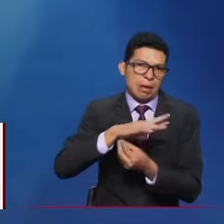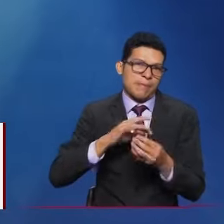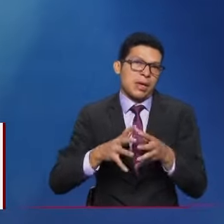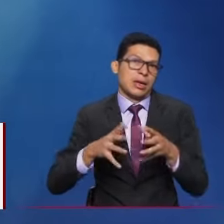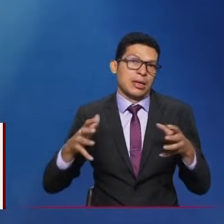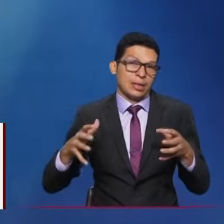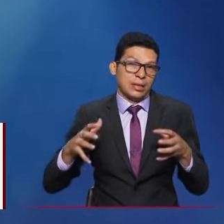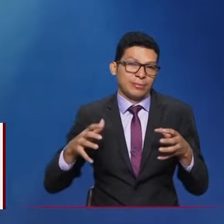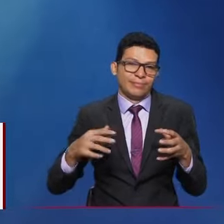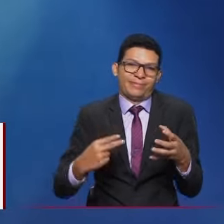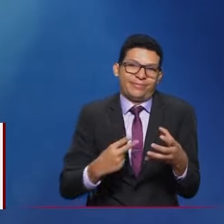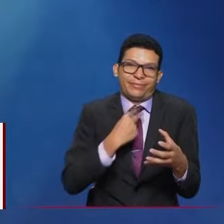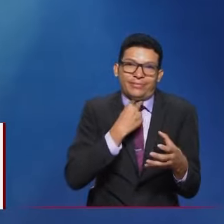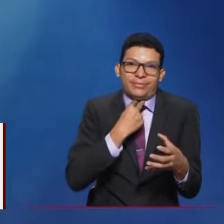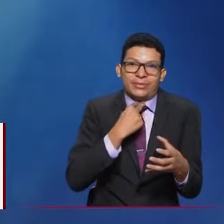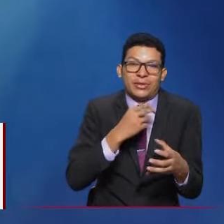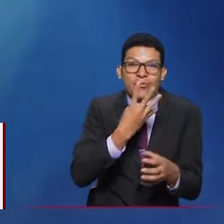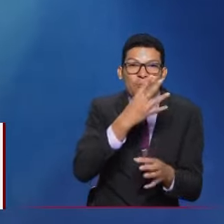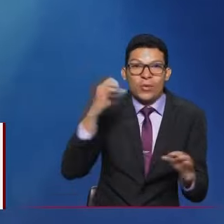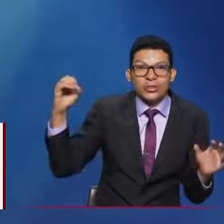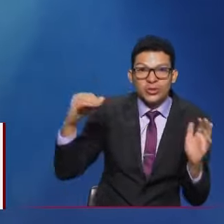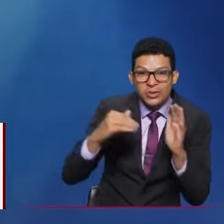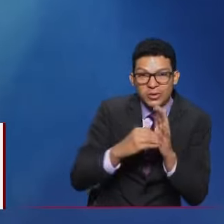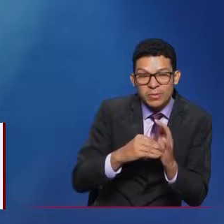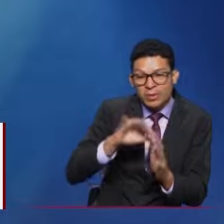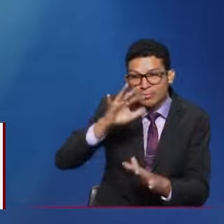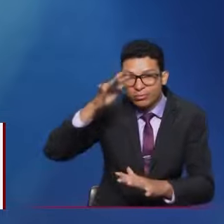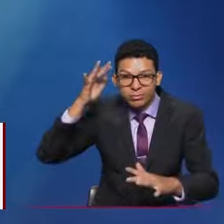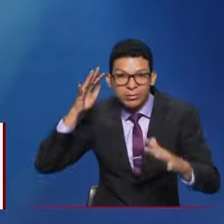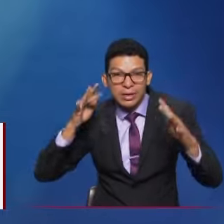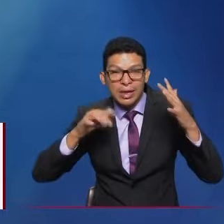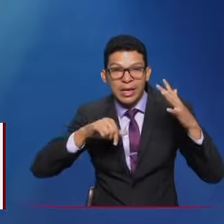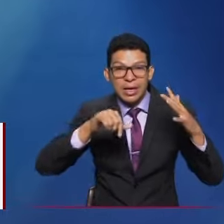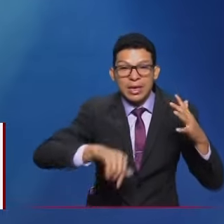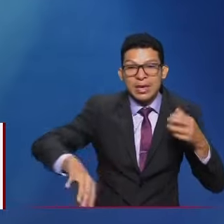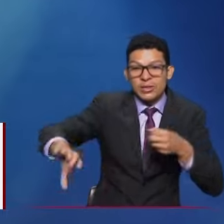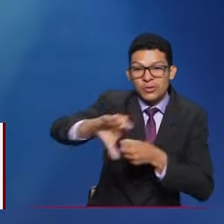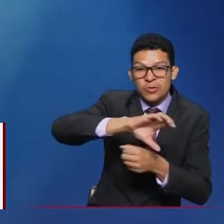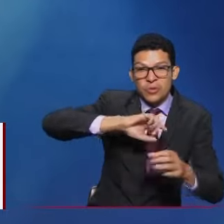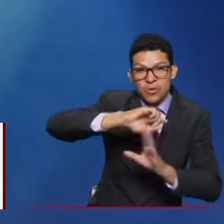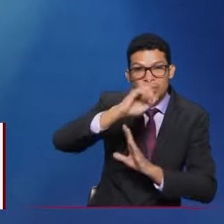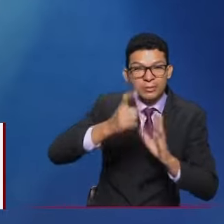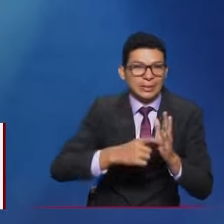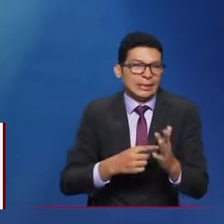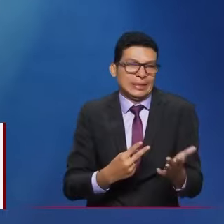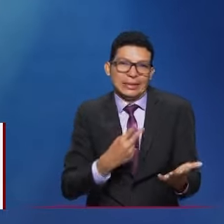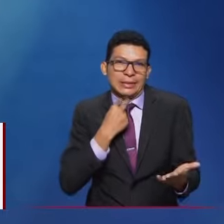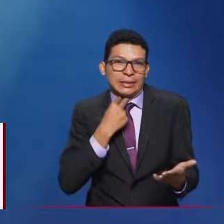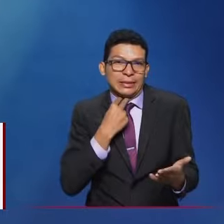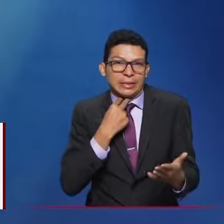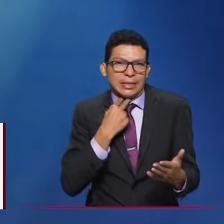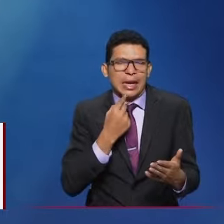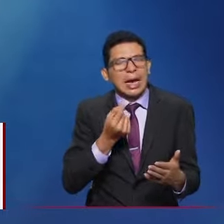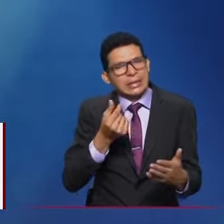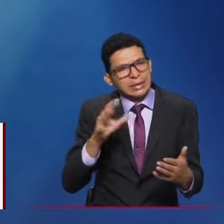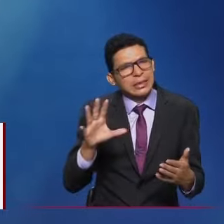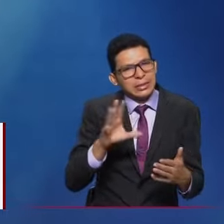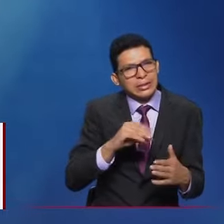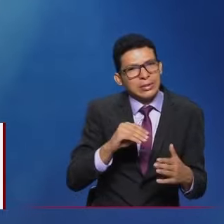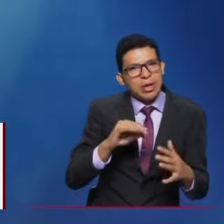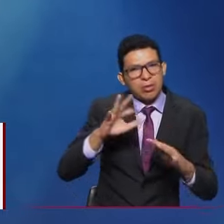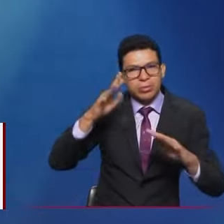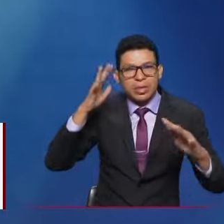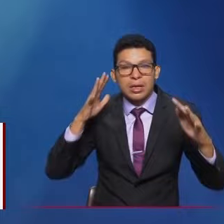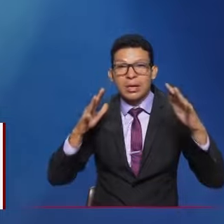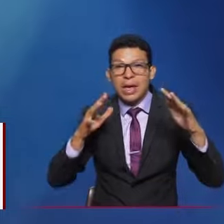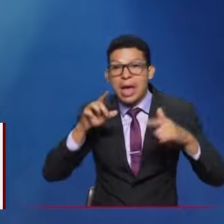no es tan grande como para atender 400.000 árboles que hay en toda la ciudad. Algunos, casi todos, están censados, pero hay árboles que no